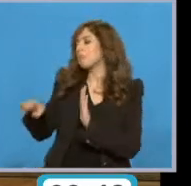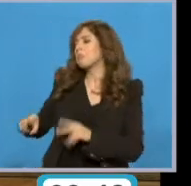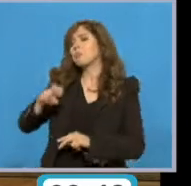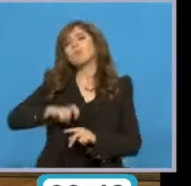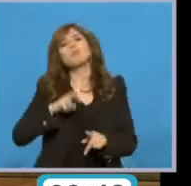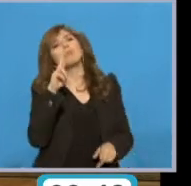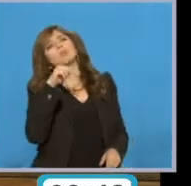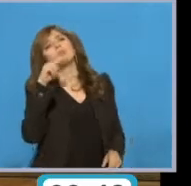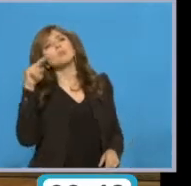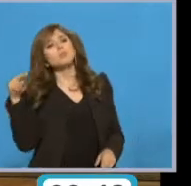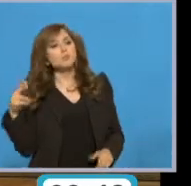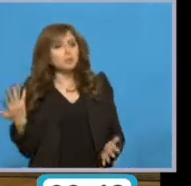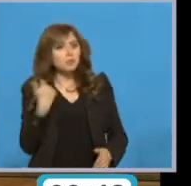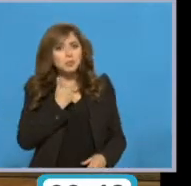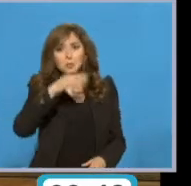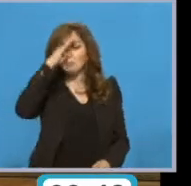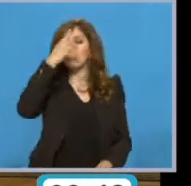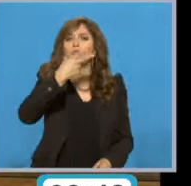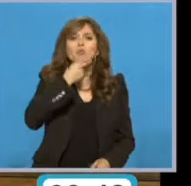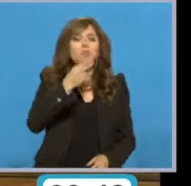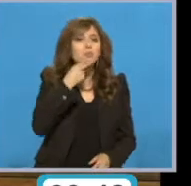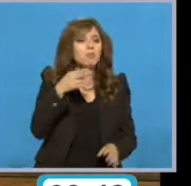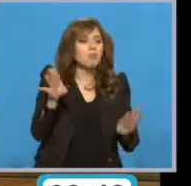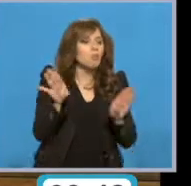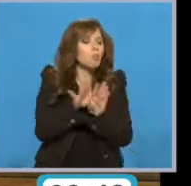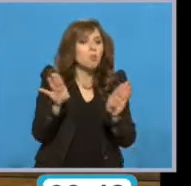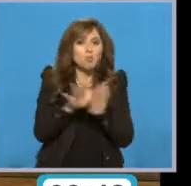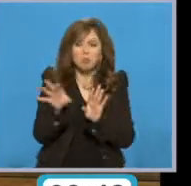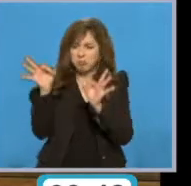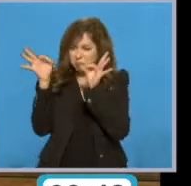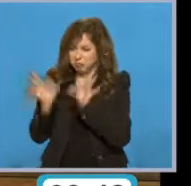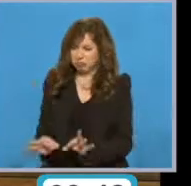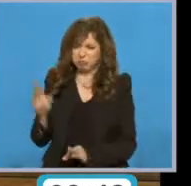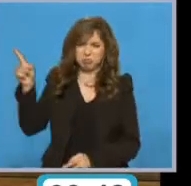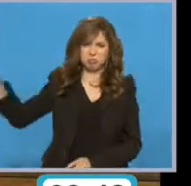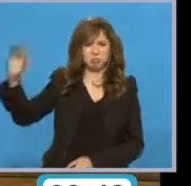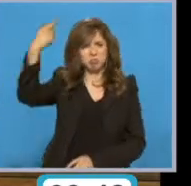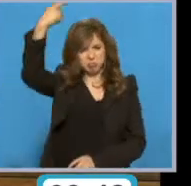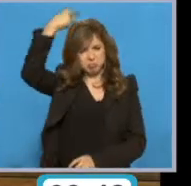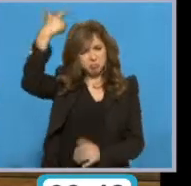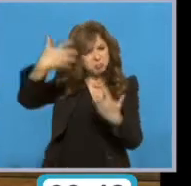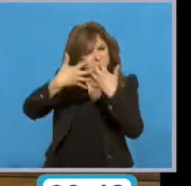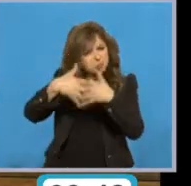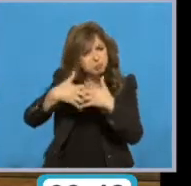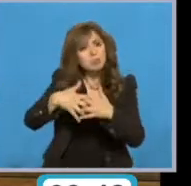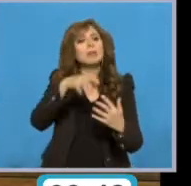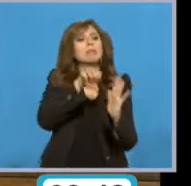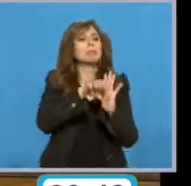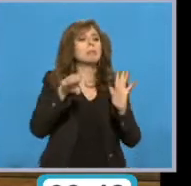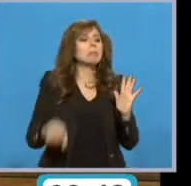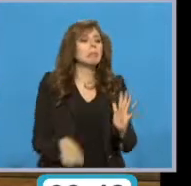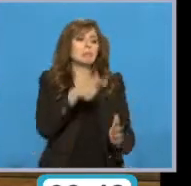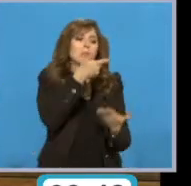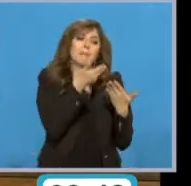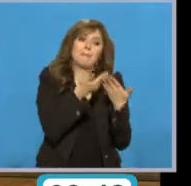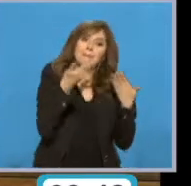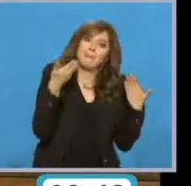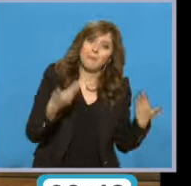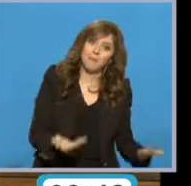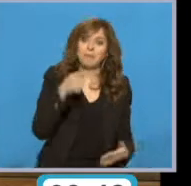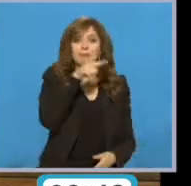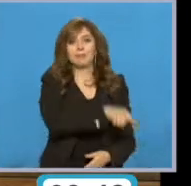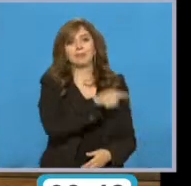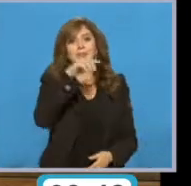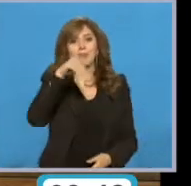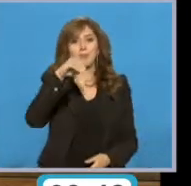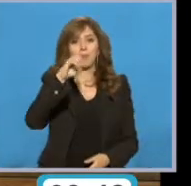Leonardo estaba en otro planeta, ese Sí. sujeto Ah, vivía de veras. Definitivamente mucho más avanzado. Pero bueno, miren nada más cómo quedó ahora Así se resguardada Mona Lisa. Con